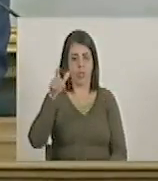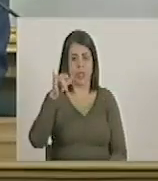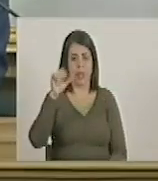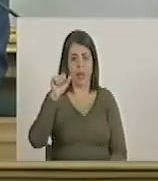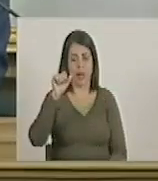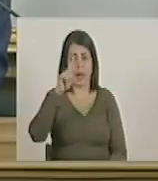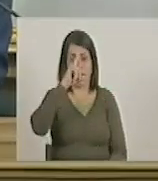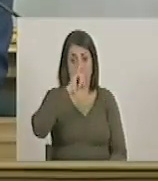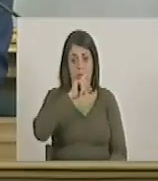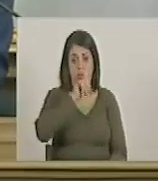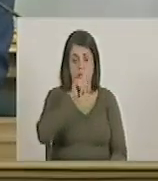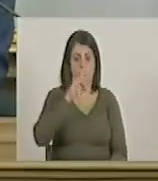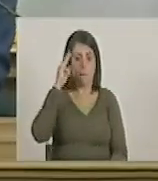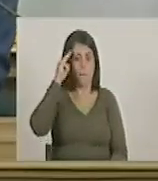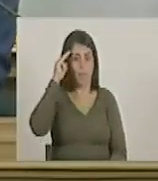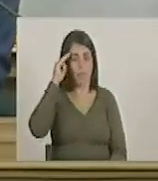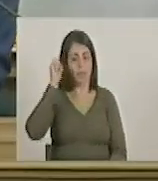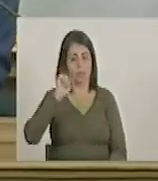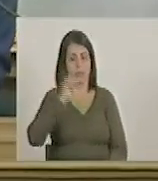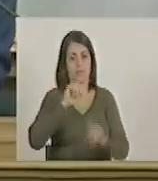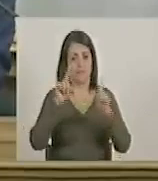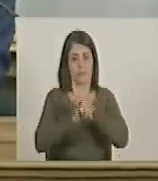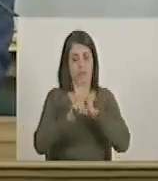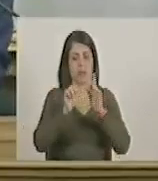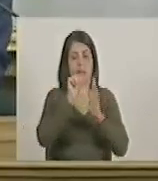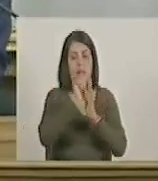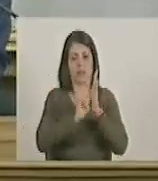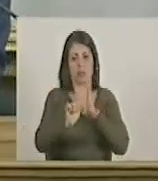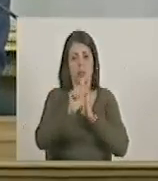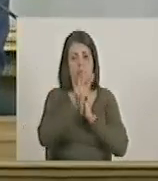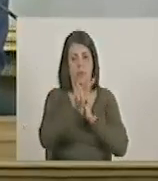Y leamos la nueva redacción del artículo 29.